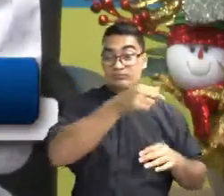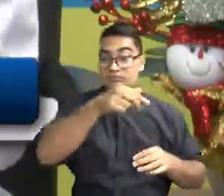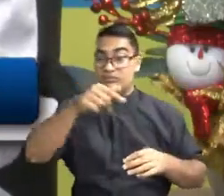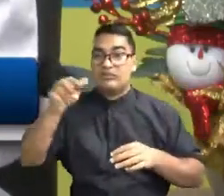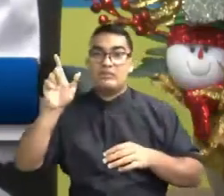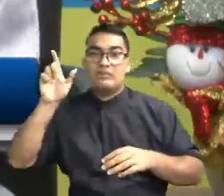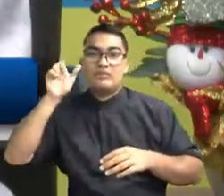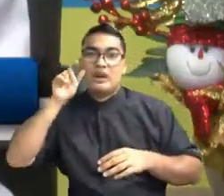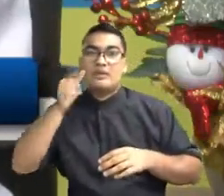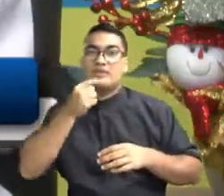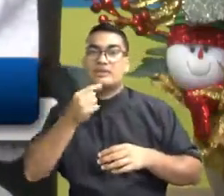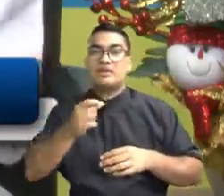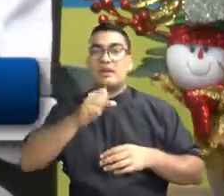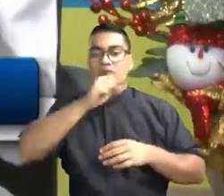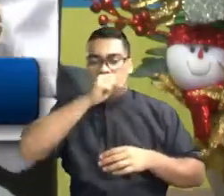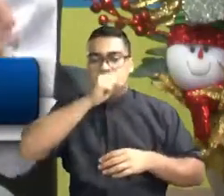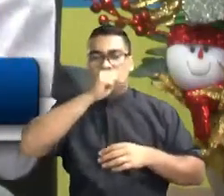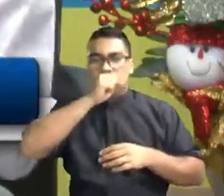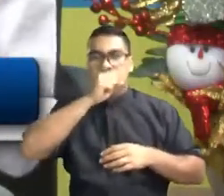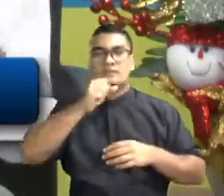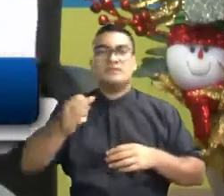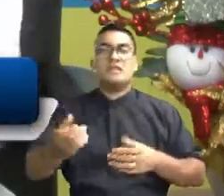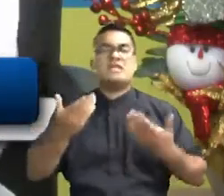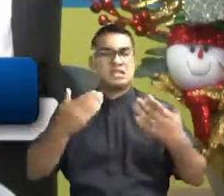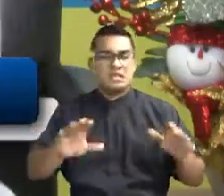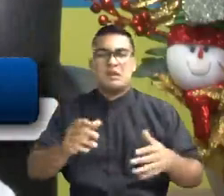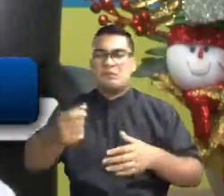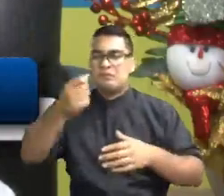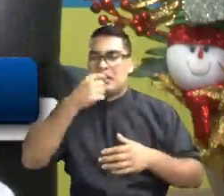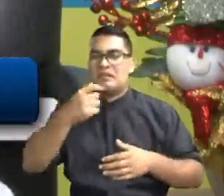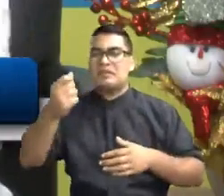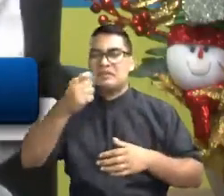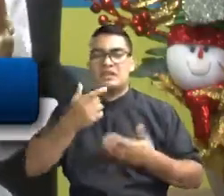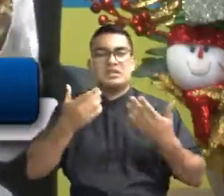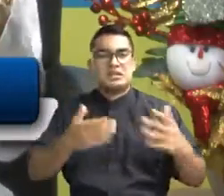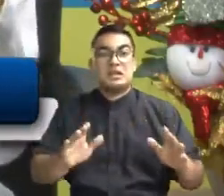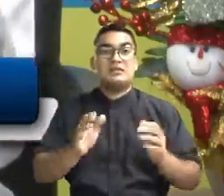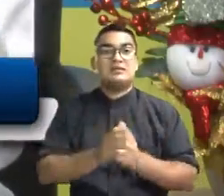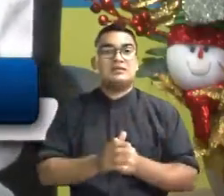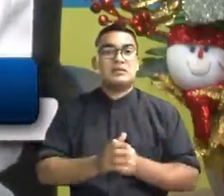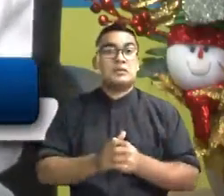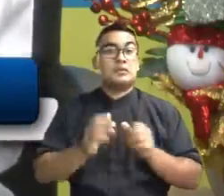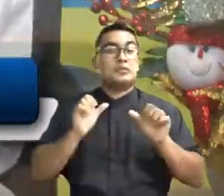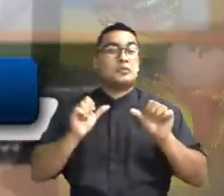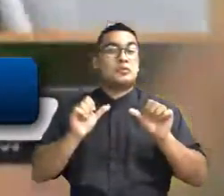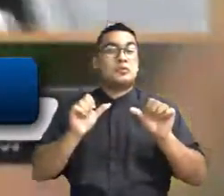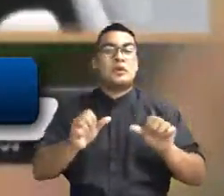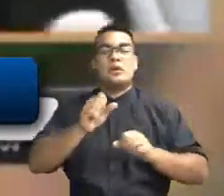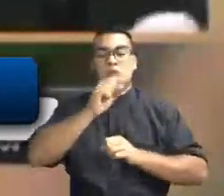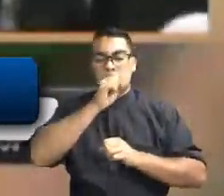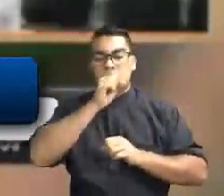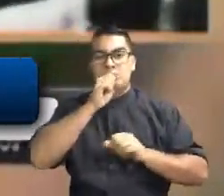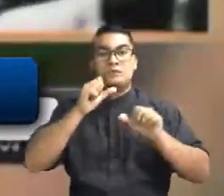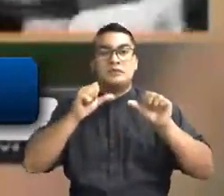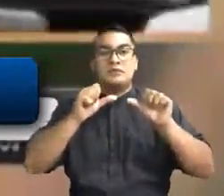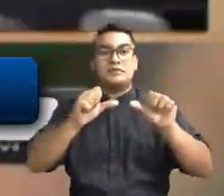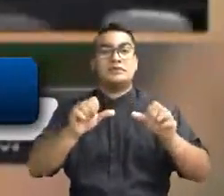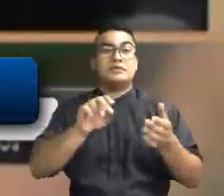mejora, que a veces llegan los pacientes y dicen, doctor, es que ya tomé esto, ya tomé esto, ya tomé esto, y nunca se me quita la tos. Entonces, esos